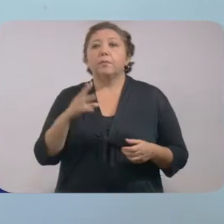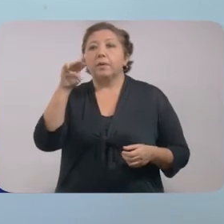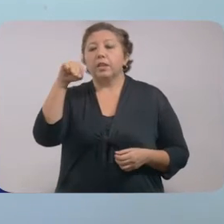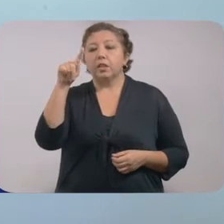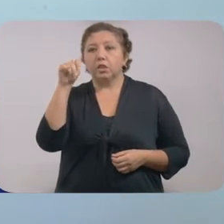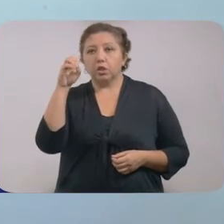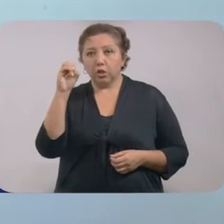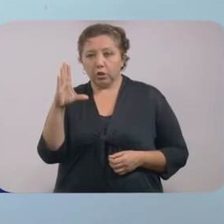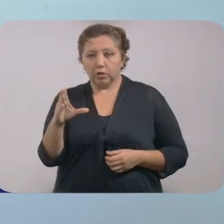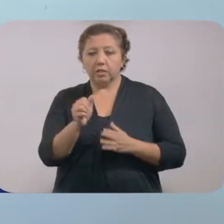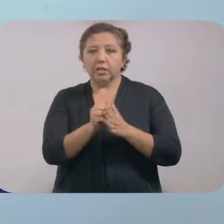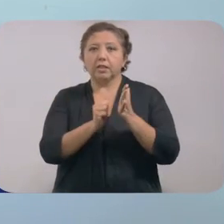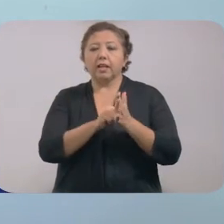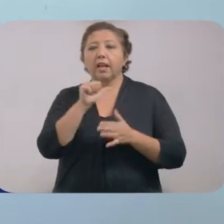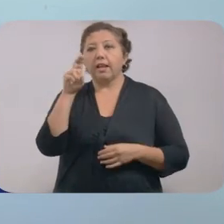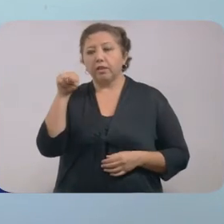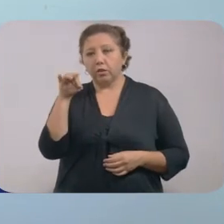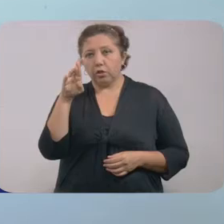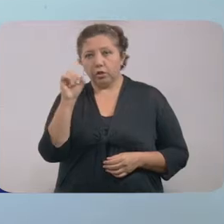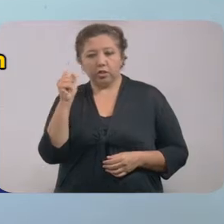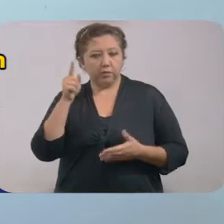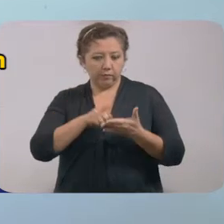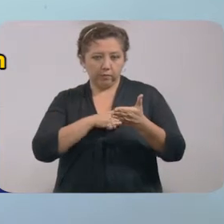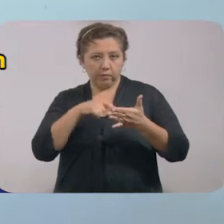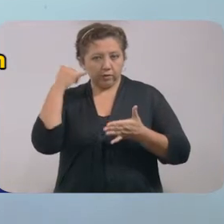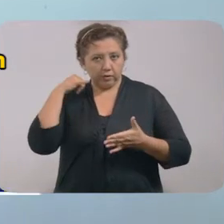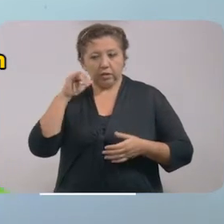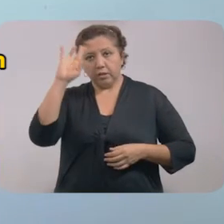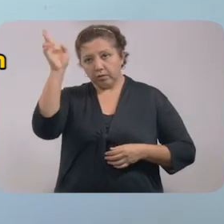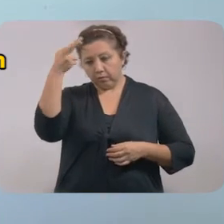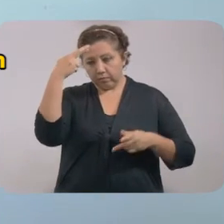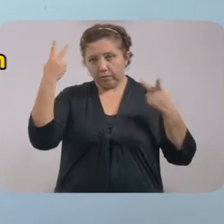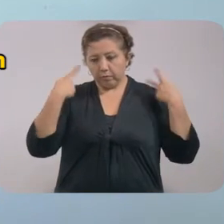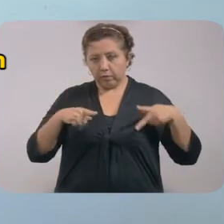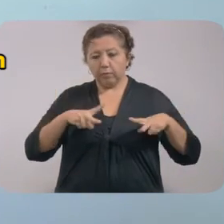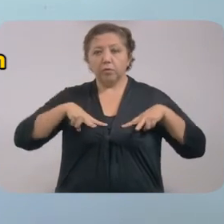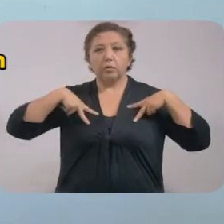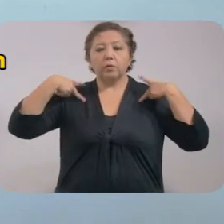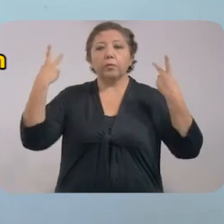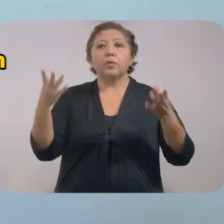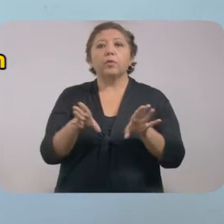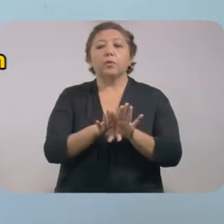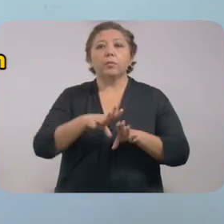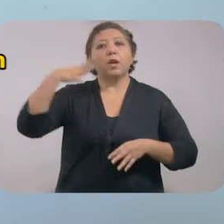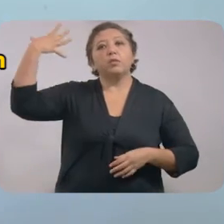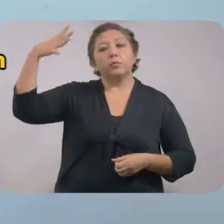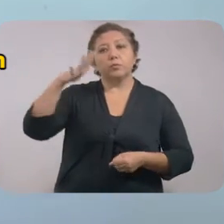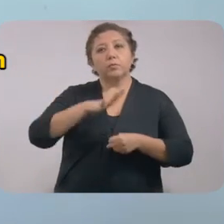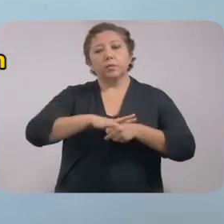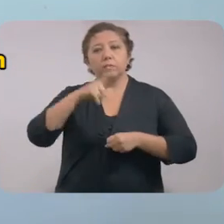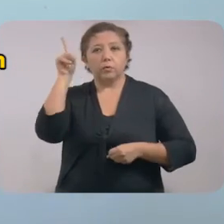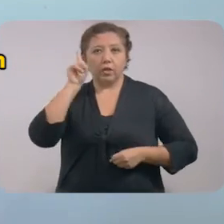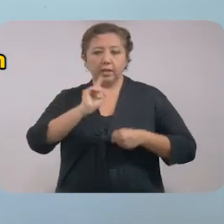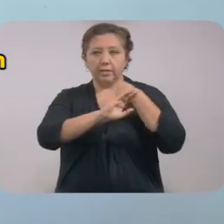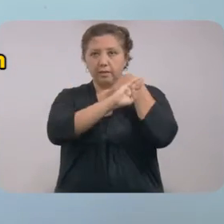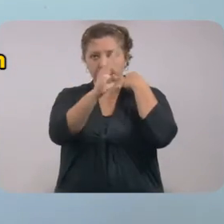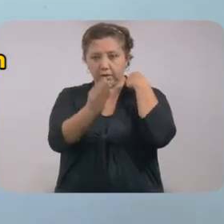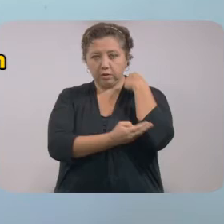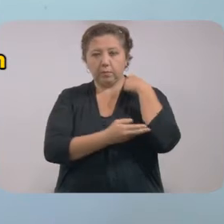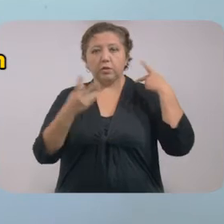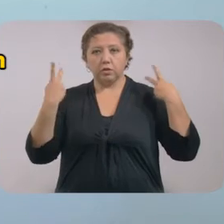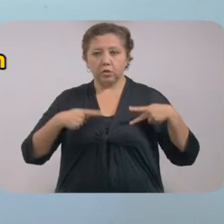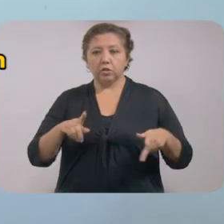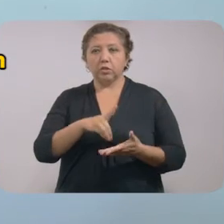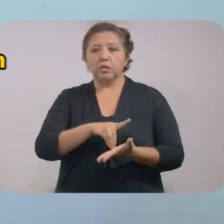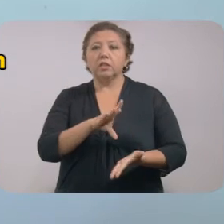aplicación Meditoc para los sistemas Android y Apple. Recordamos a la población vulnerable como adultos mayores, mujeres embarazadas,